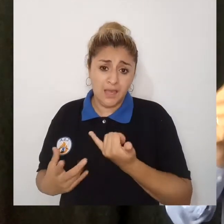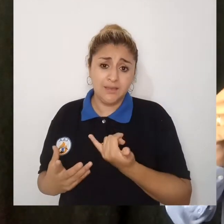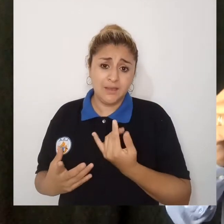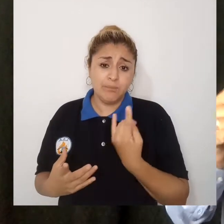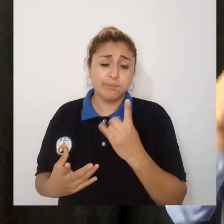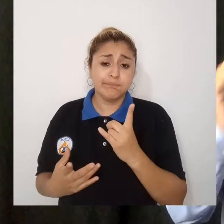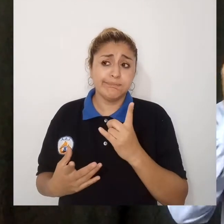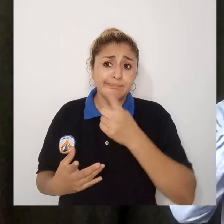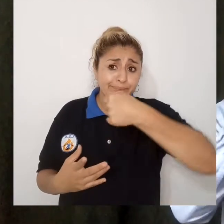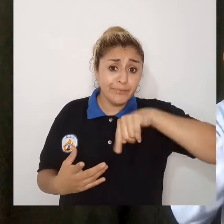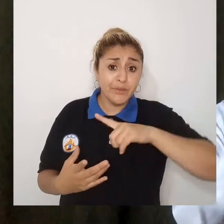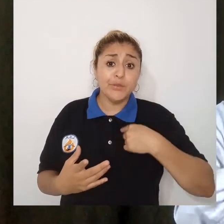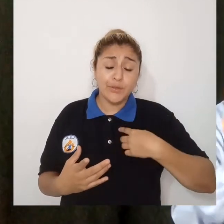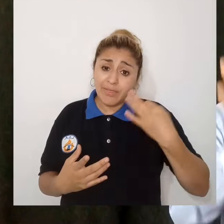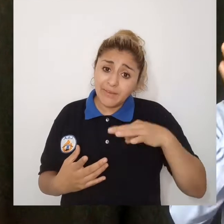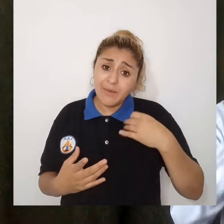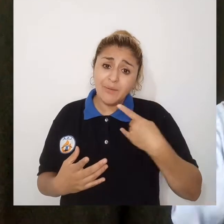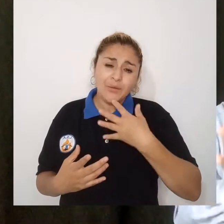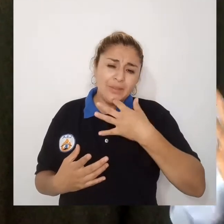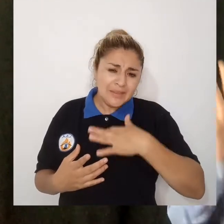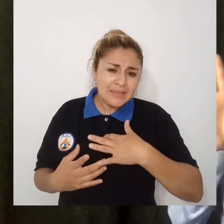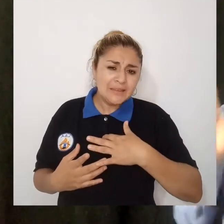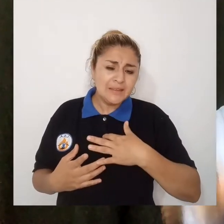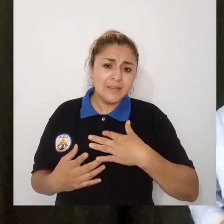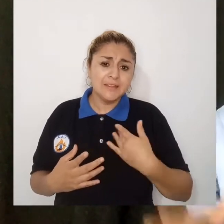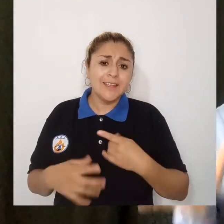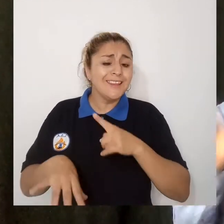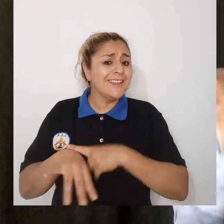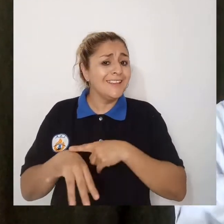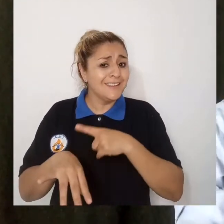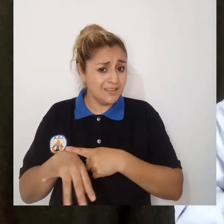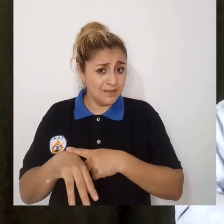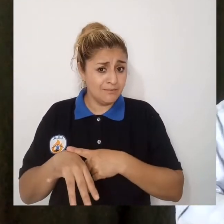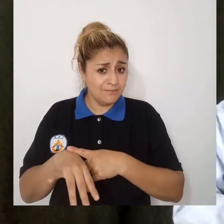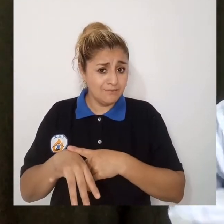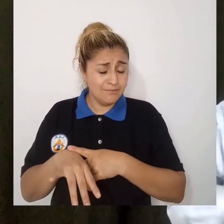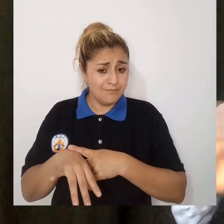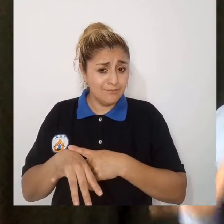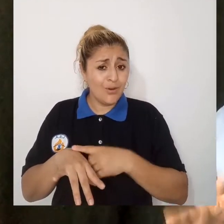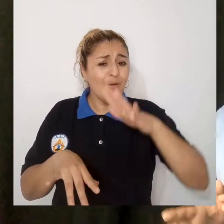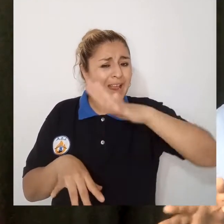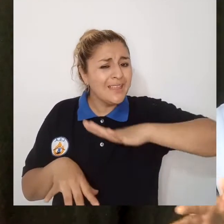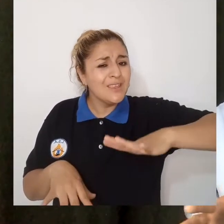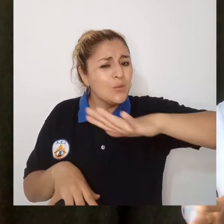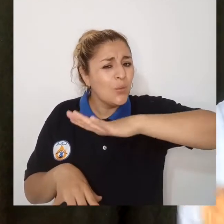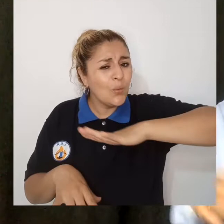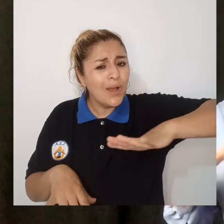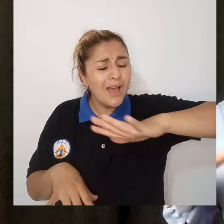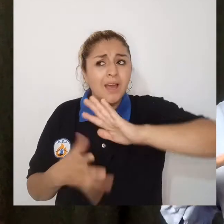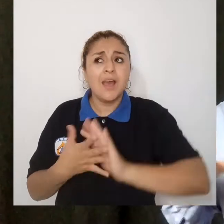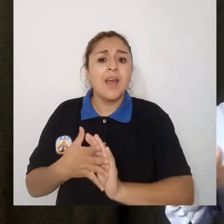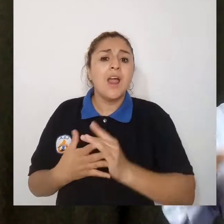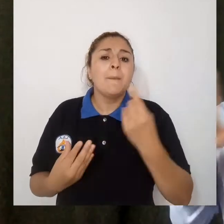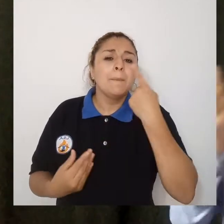entender el tiempo el momento la dificultad la ciudad las situaciones de